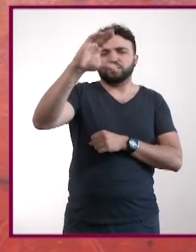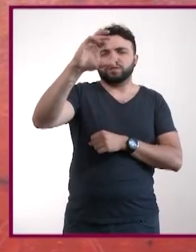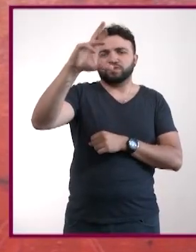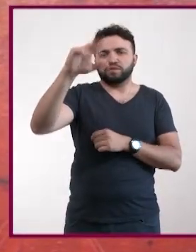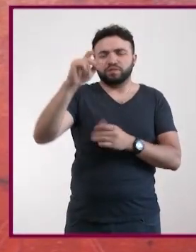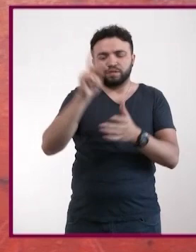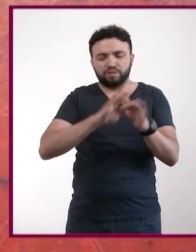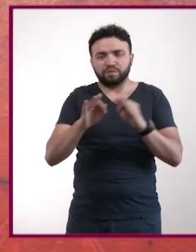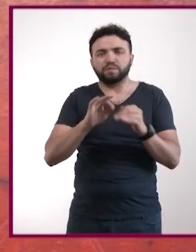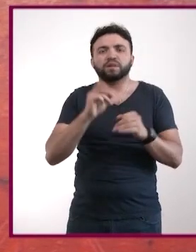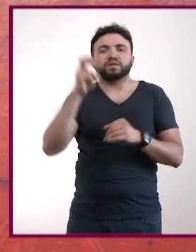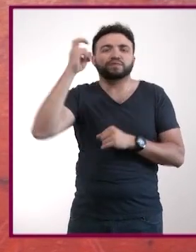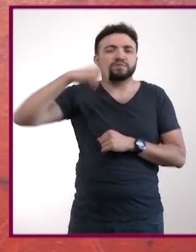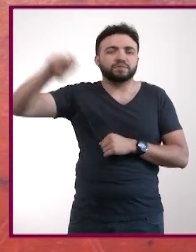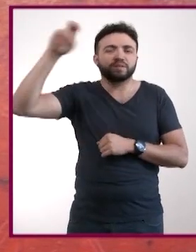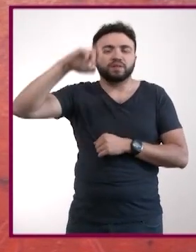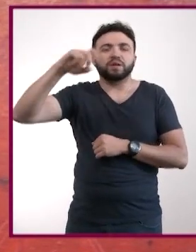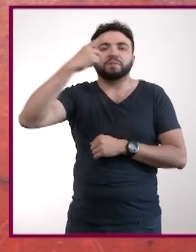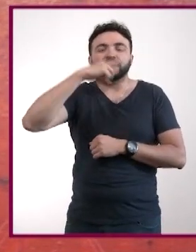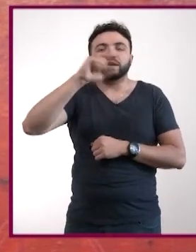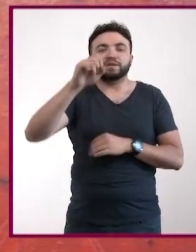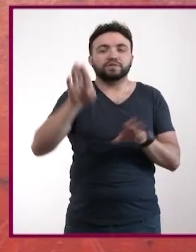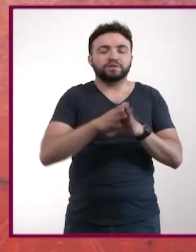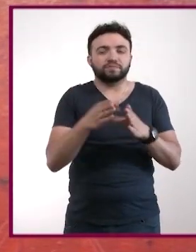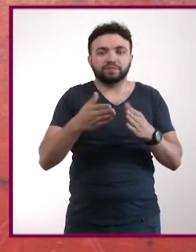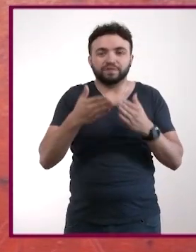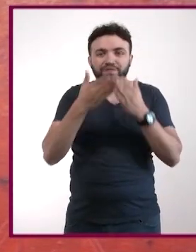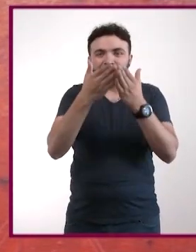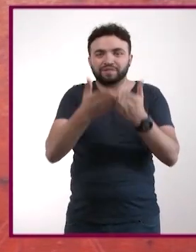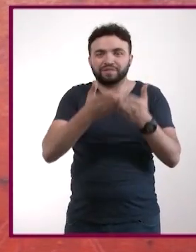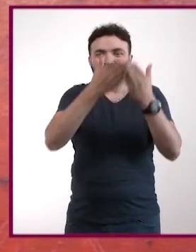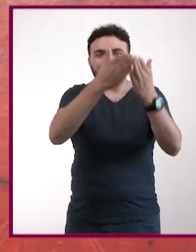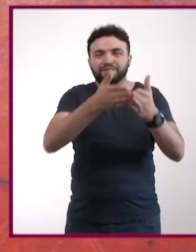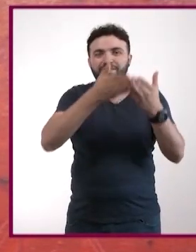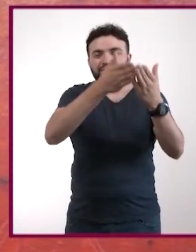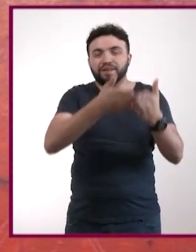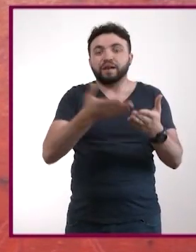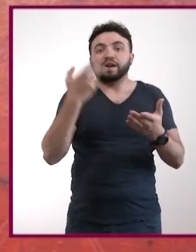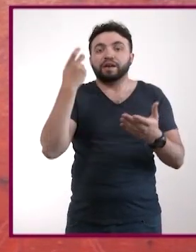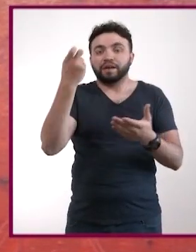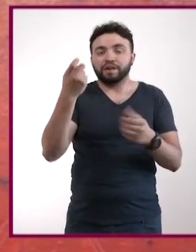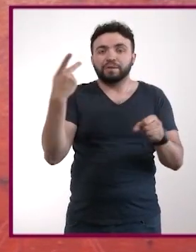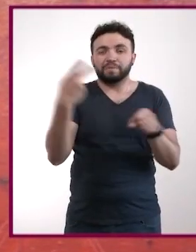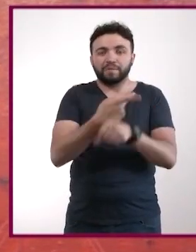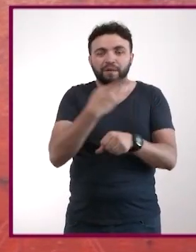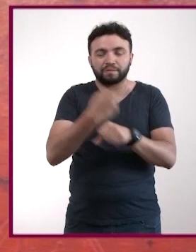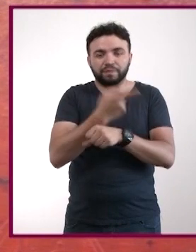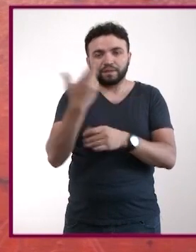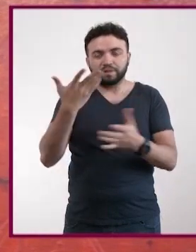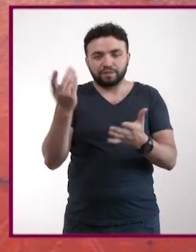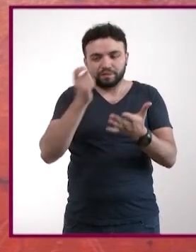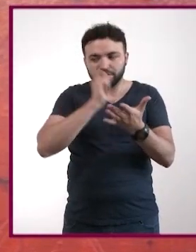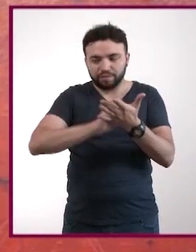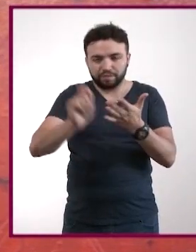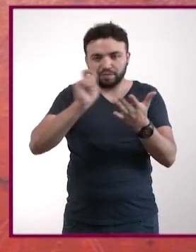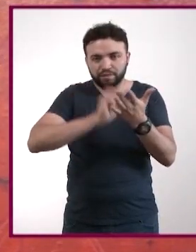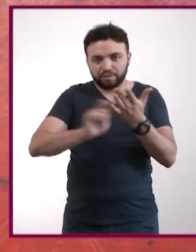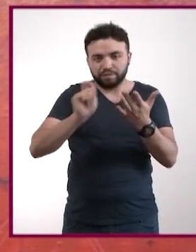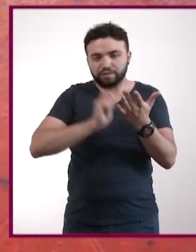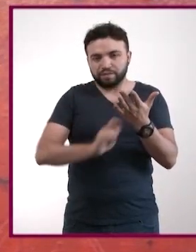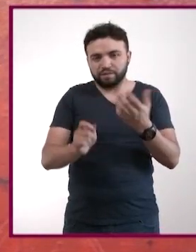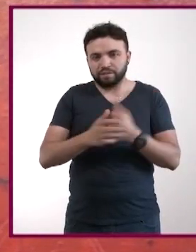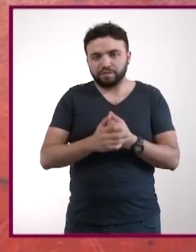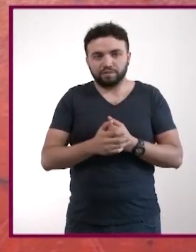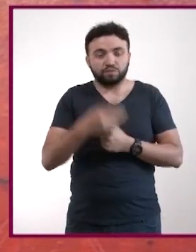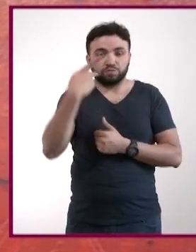cuadernos de viaje, que utilizaban los marineros en sus largos viajes, y ahí iban anotando todo lo que ocurría en sus trayectorias. Y por lo general,